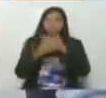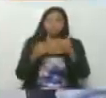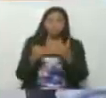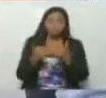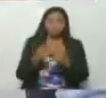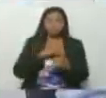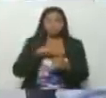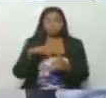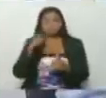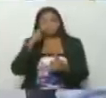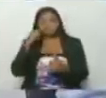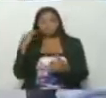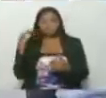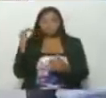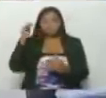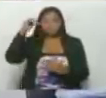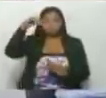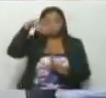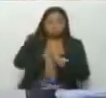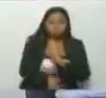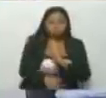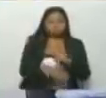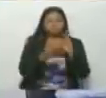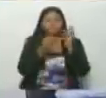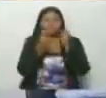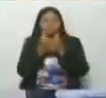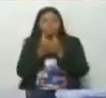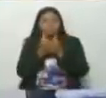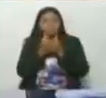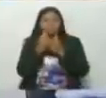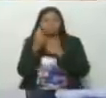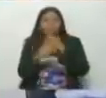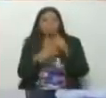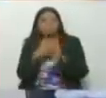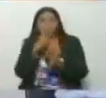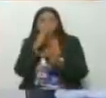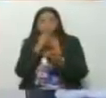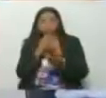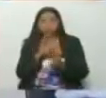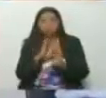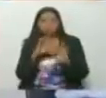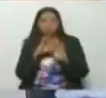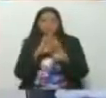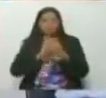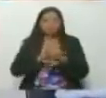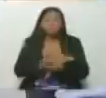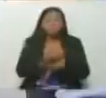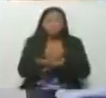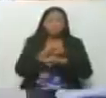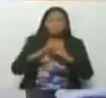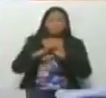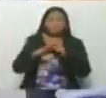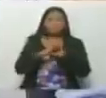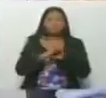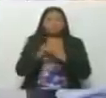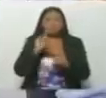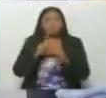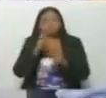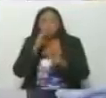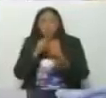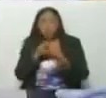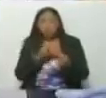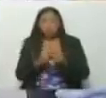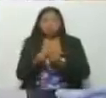nosotros nosotros venimos de una caída brutal de la producción nuevamente ocasionado por el bloqueo aquí tenemos que recordar